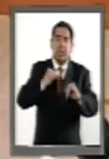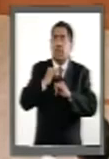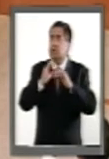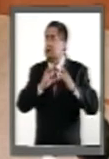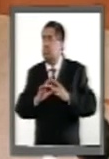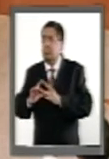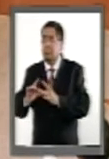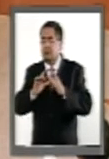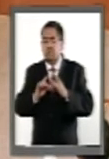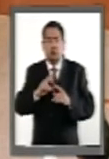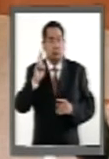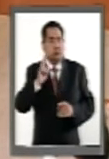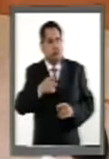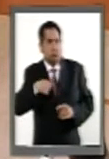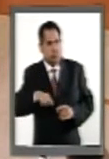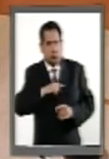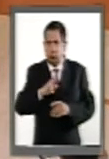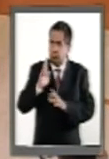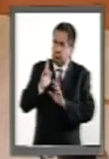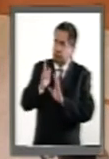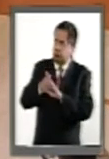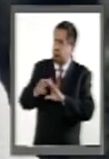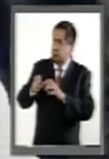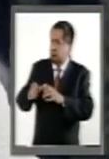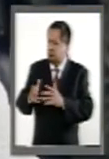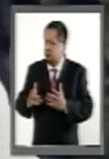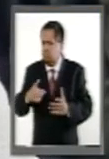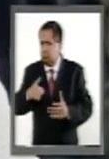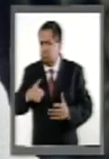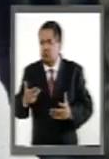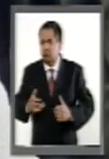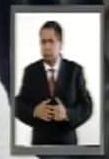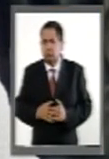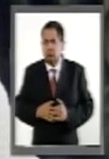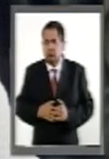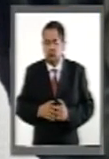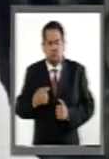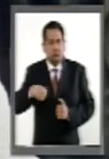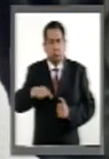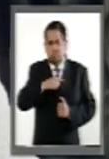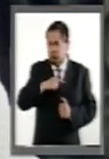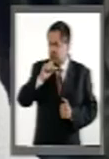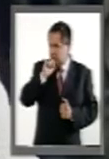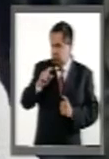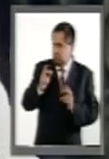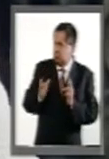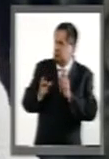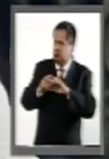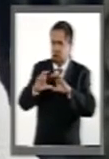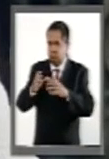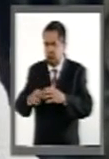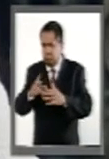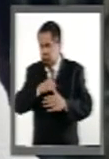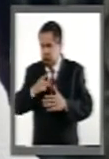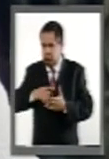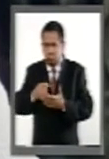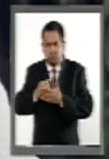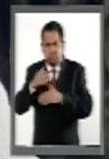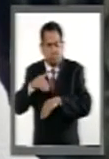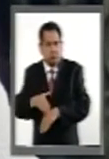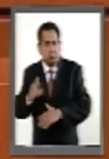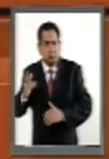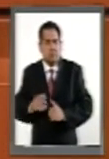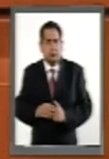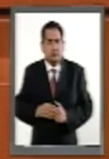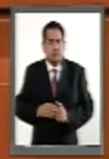al que, por cierto, nos hemos vinculado? ¿Al que, por cierto, también tenemos que regirnos?